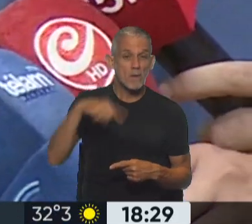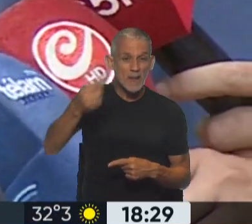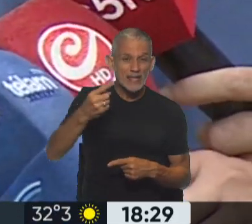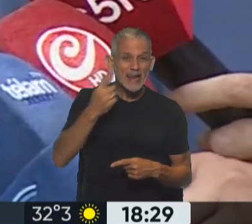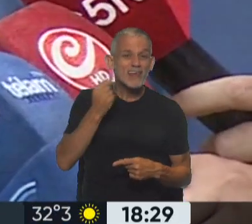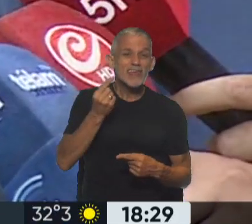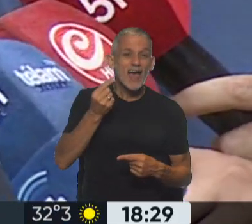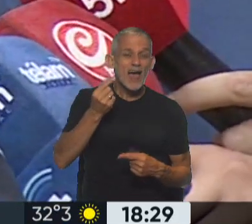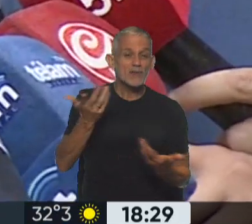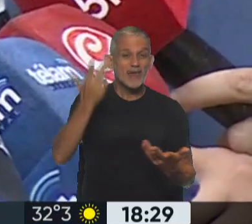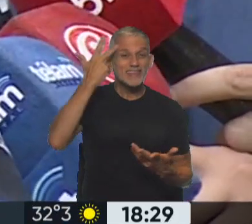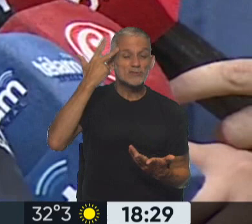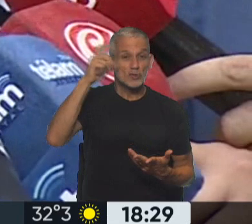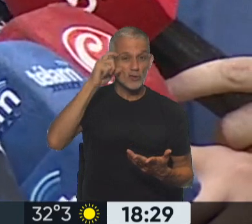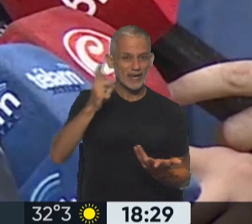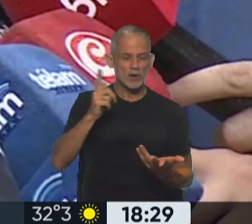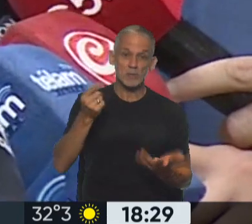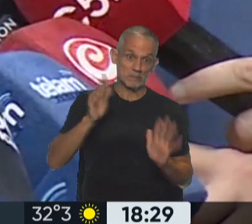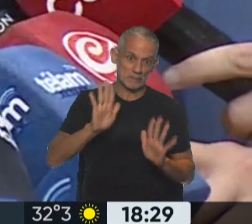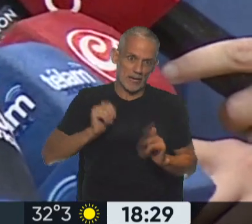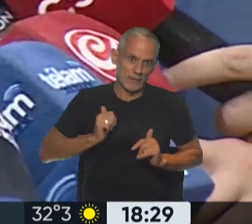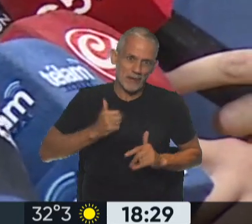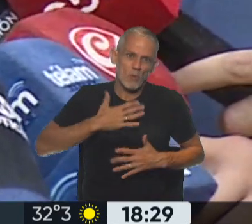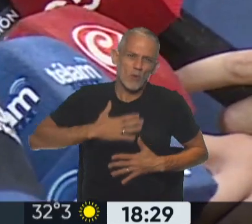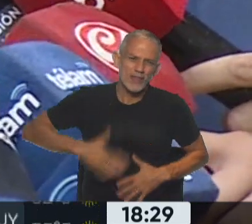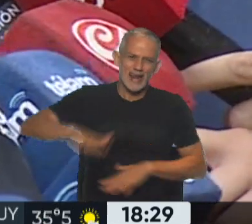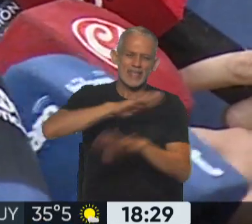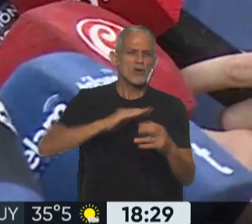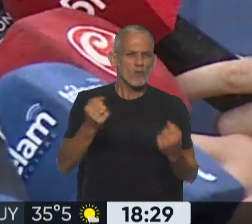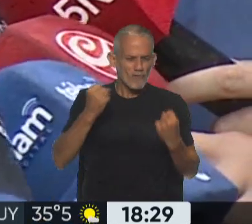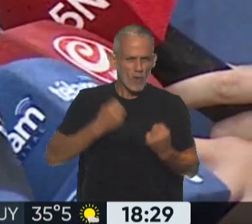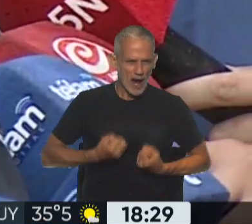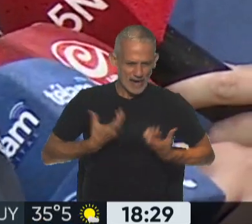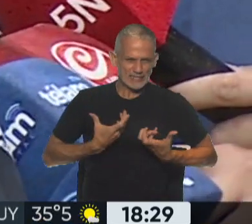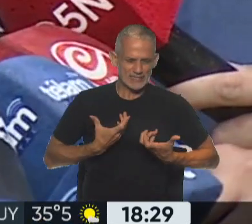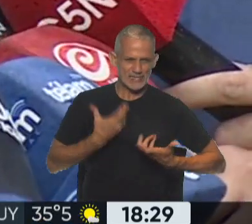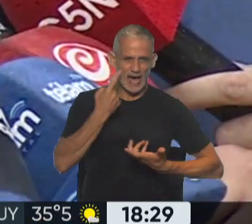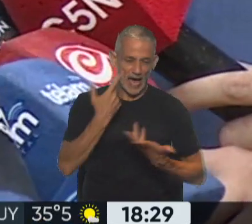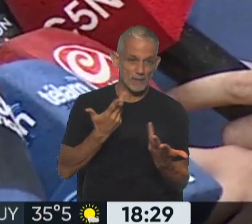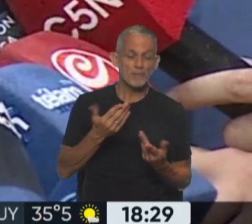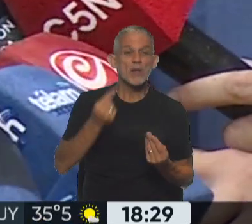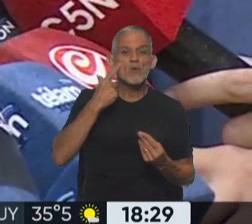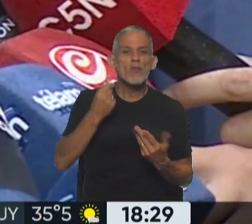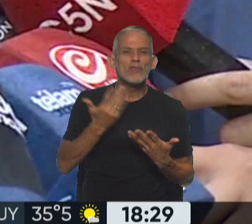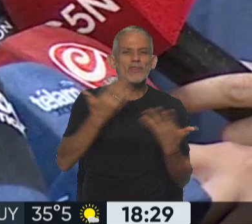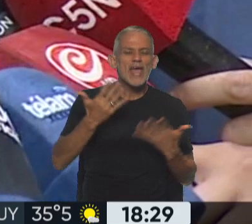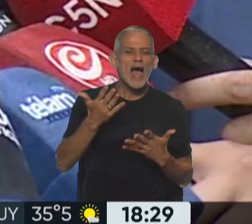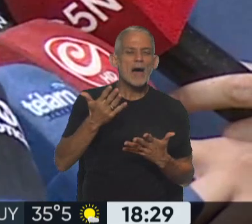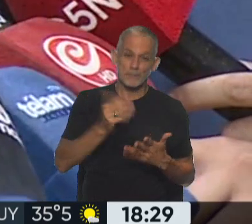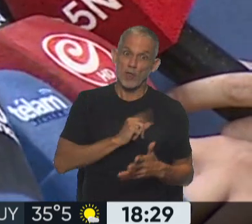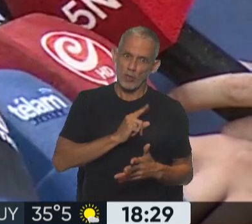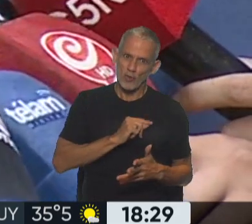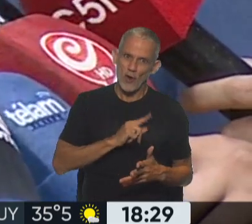día de mañana? Y esperemos que sea tranquilo, con fuerza. Va a ser un día muy